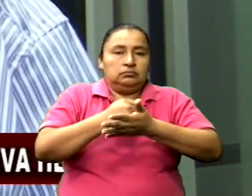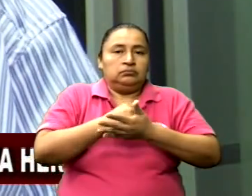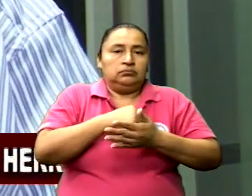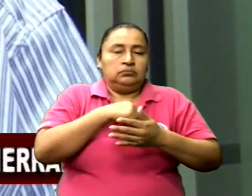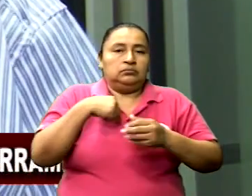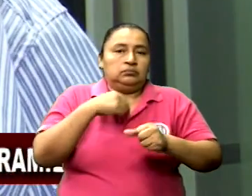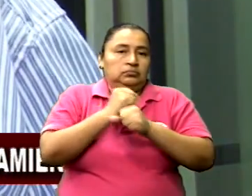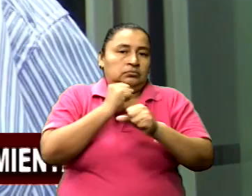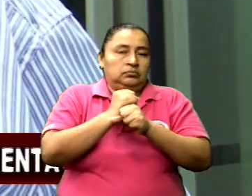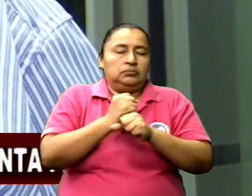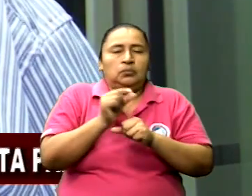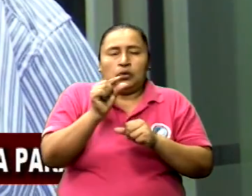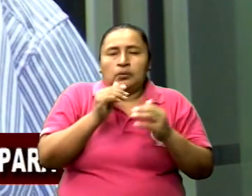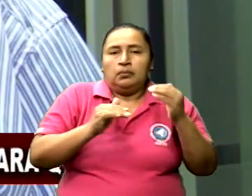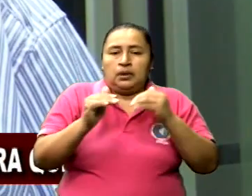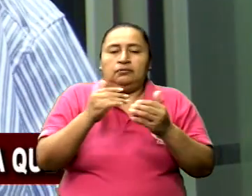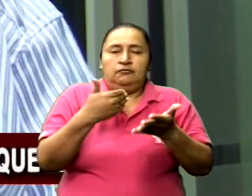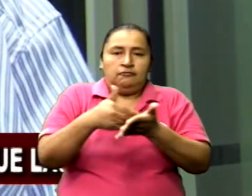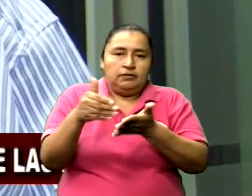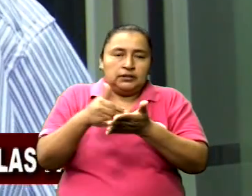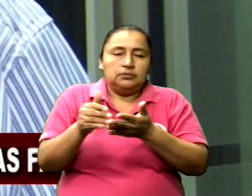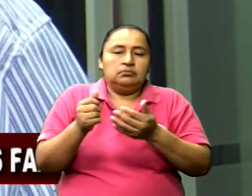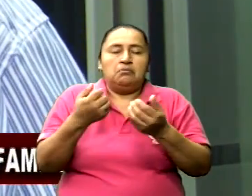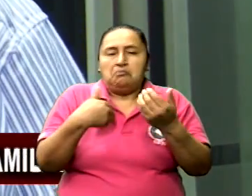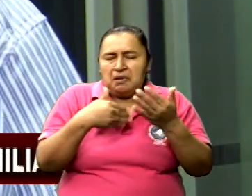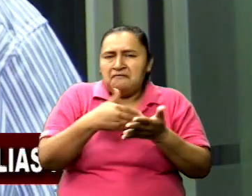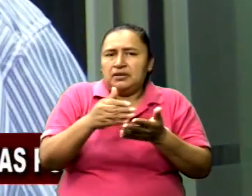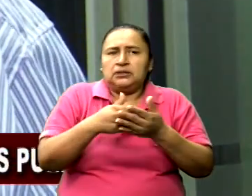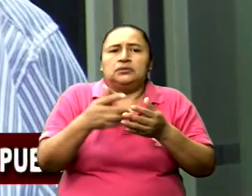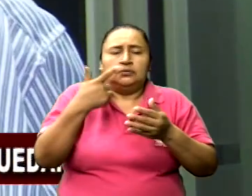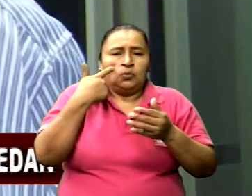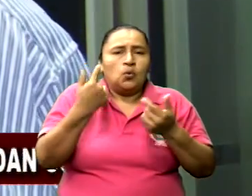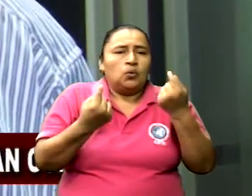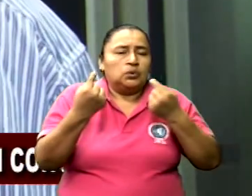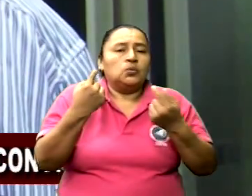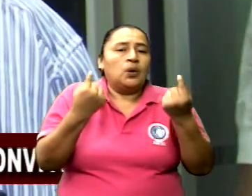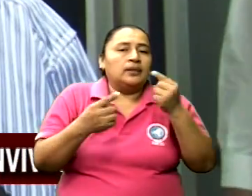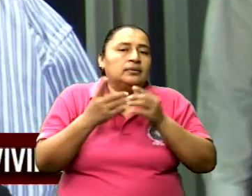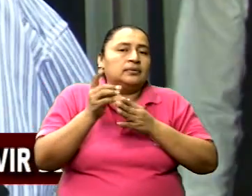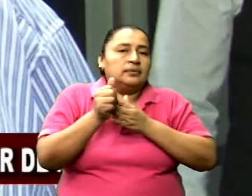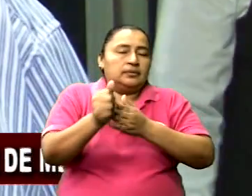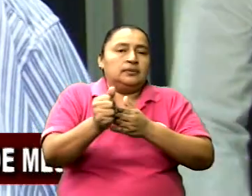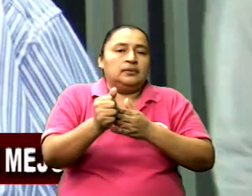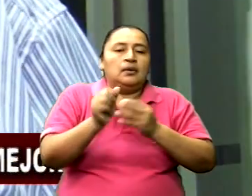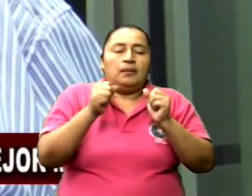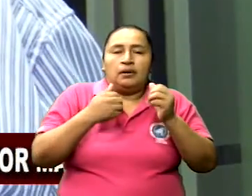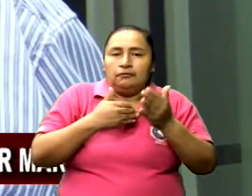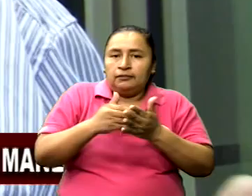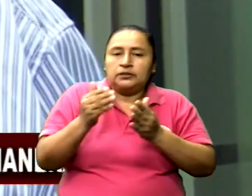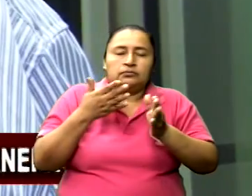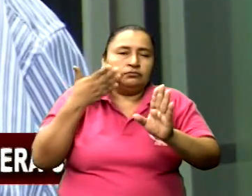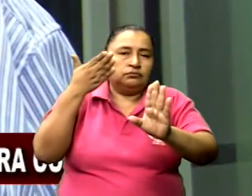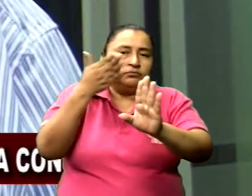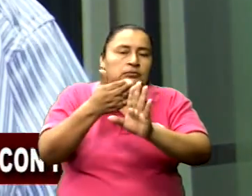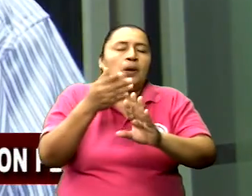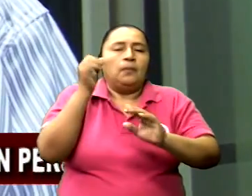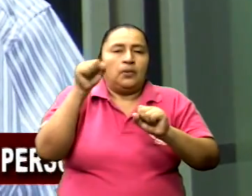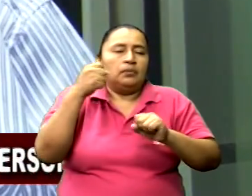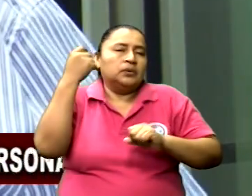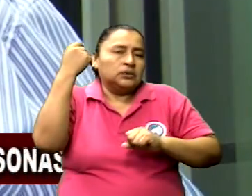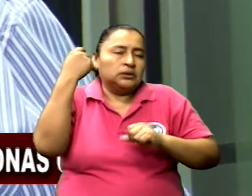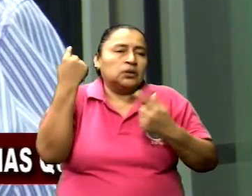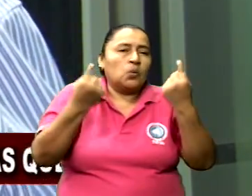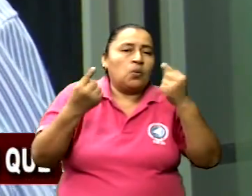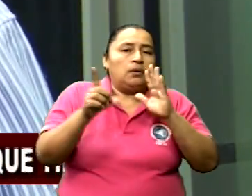trabajo un poco más efectivo, con más facilidad, una dirección más fluida y más entendible también para